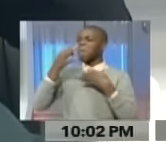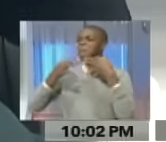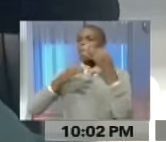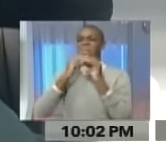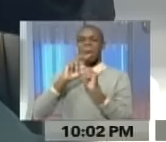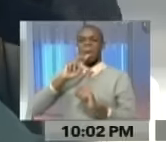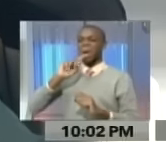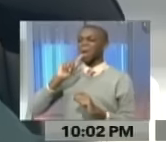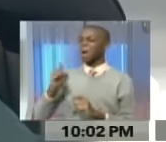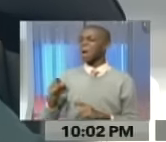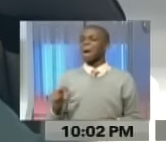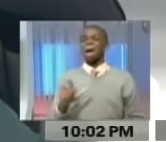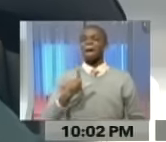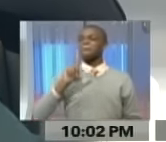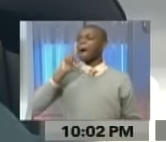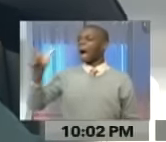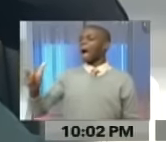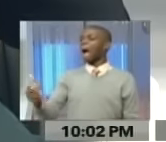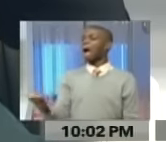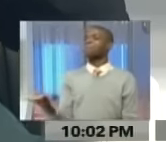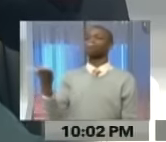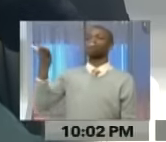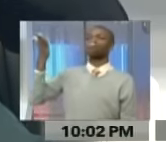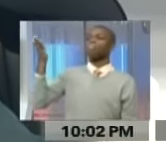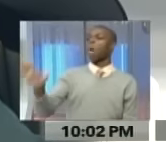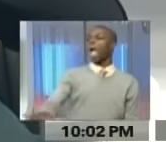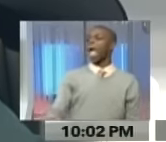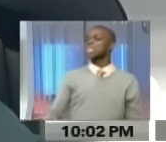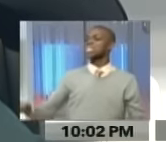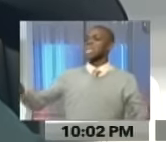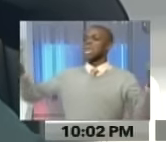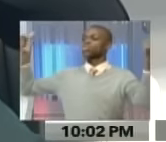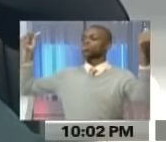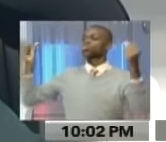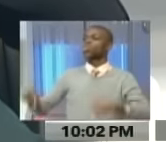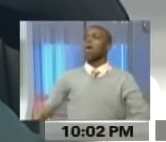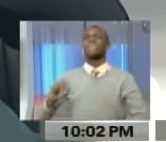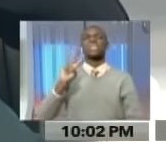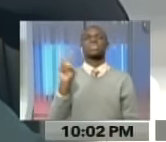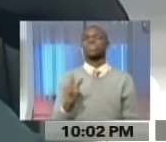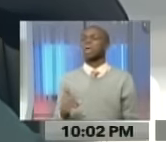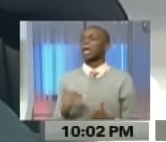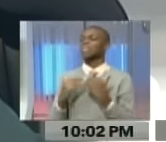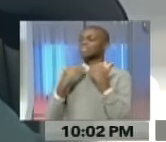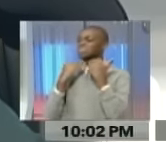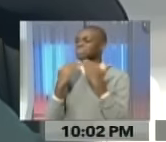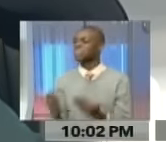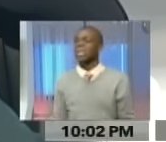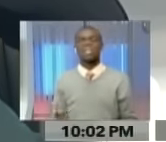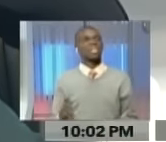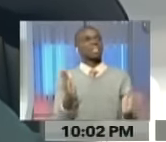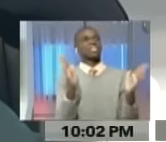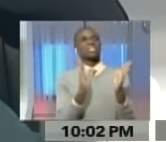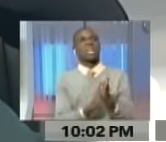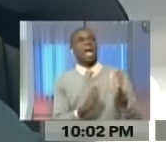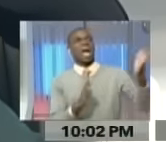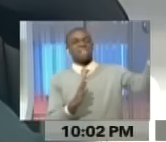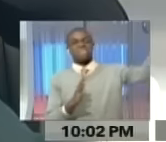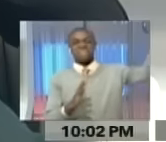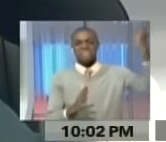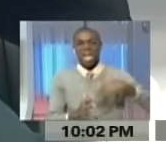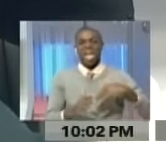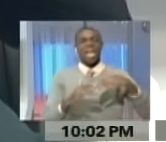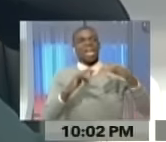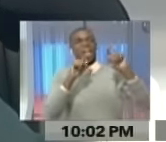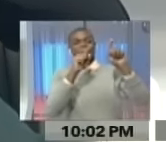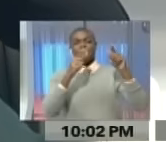le está deseando la muerte a los chavistas que le está deseando la destrucción al país que está pidiendo a gritos una invasión militar Y que